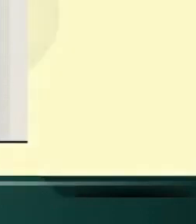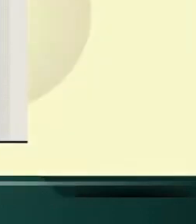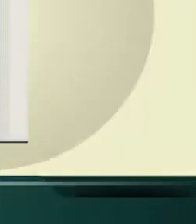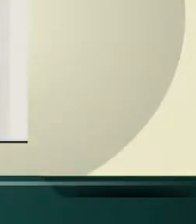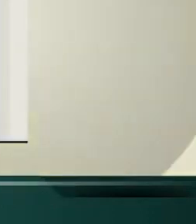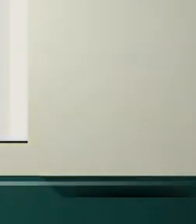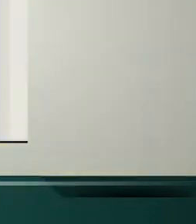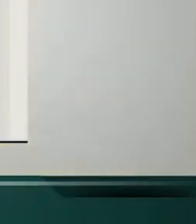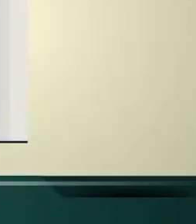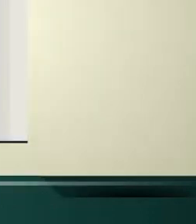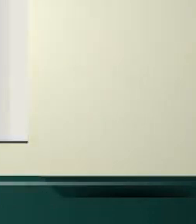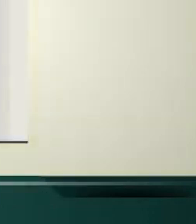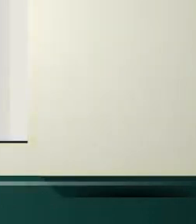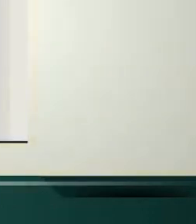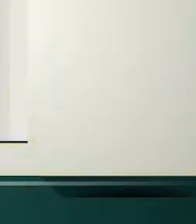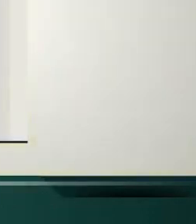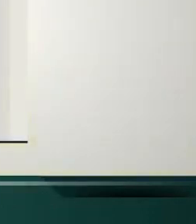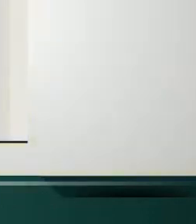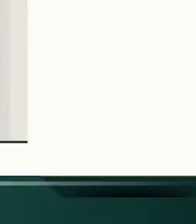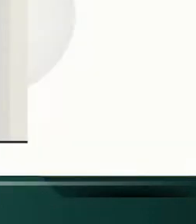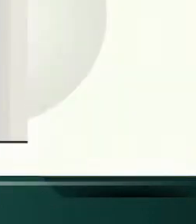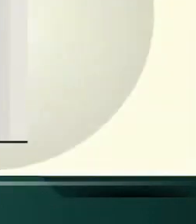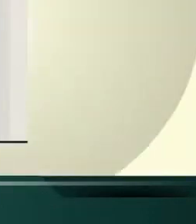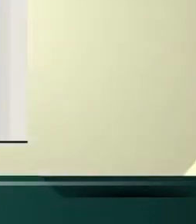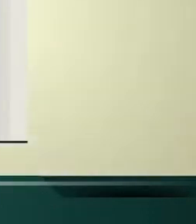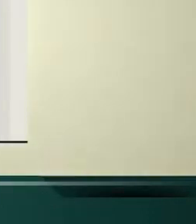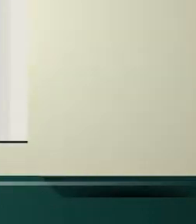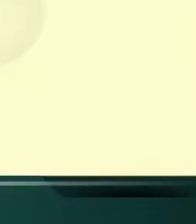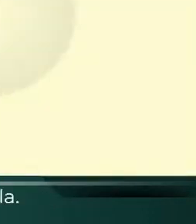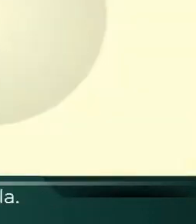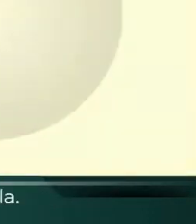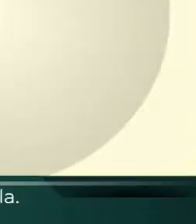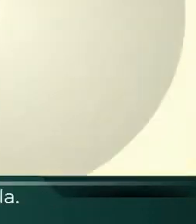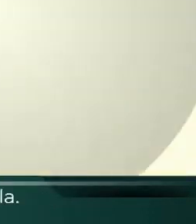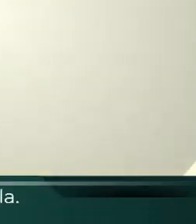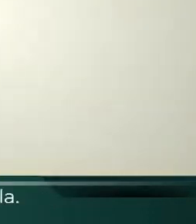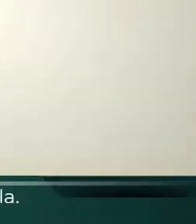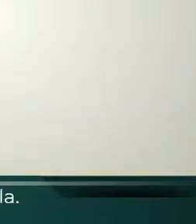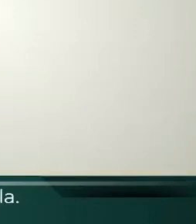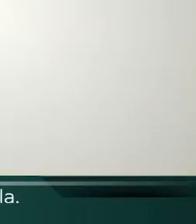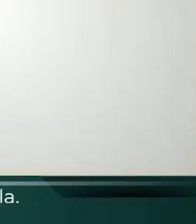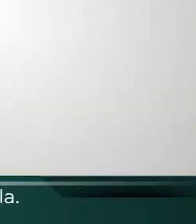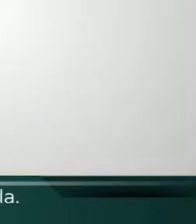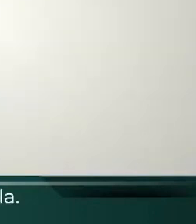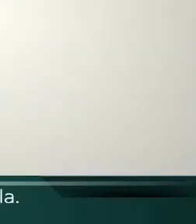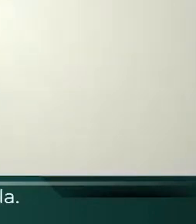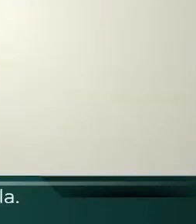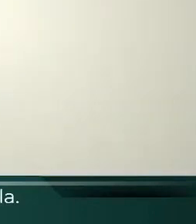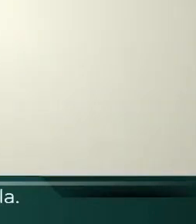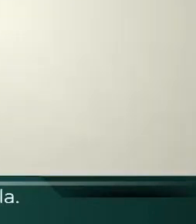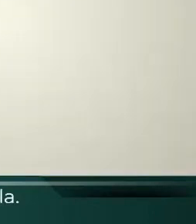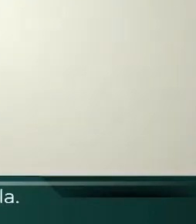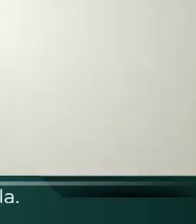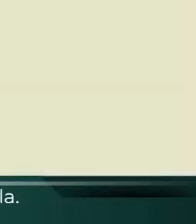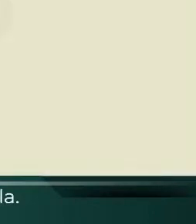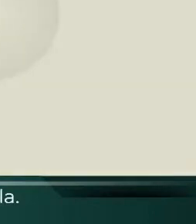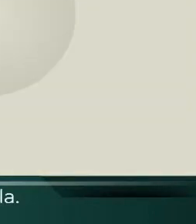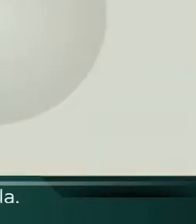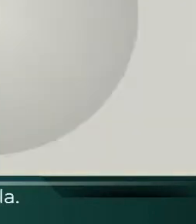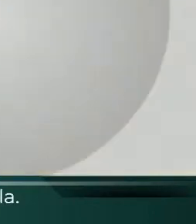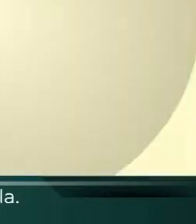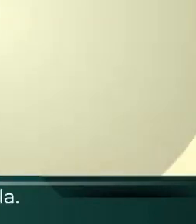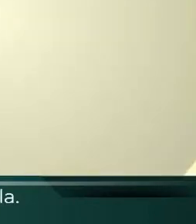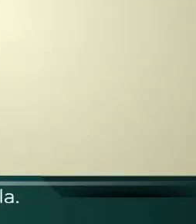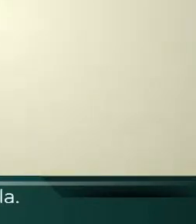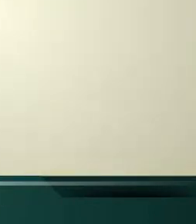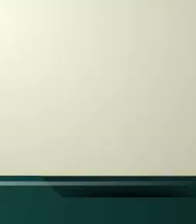información. Recuerda anotar correctamente tus datos. Enseguida, captura la información correspondiente a